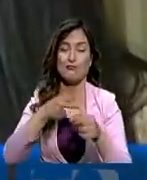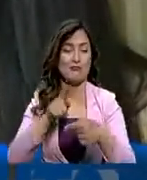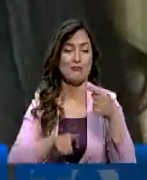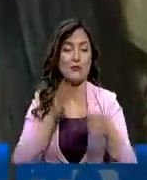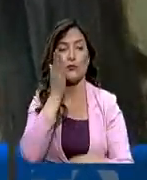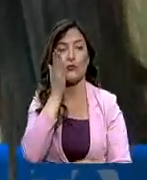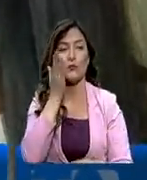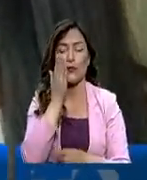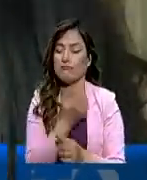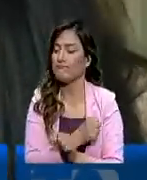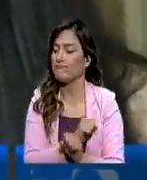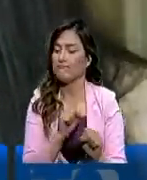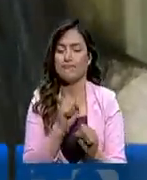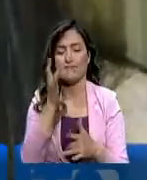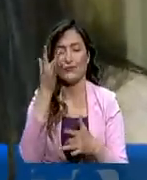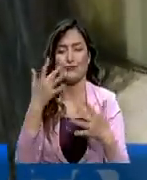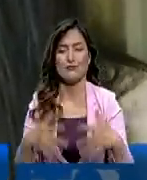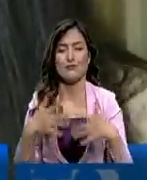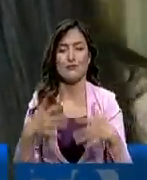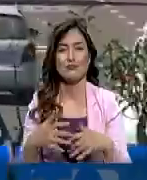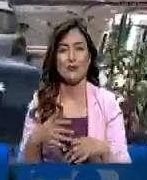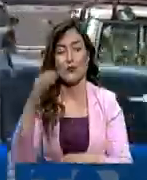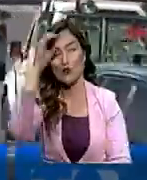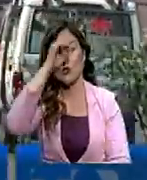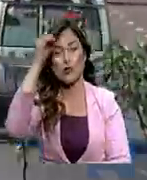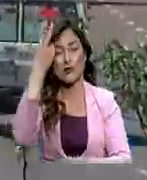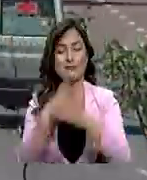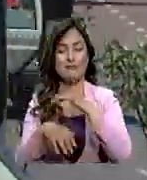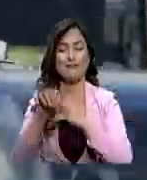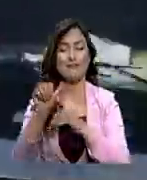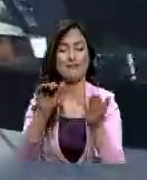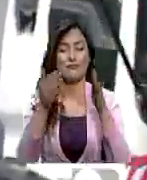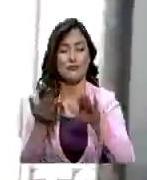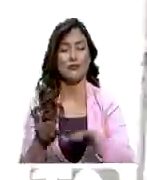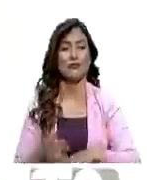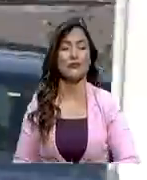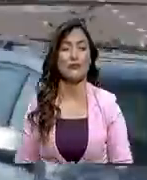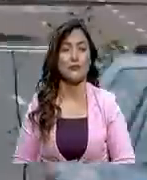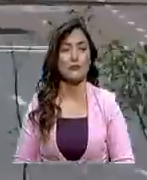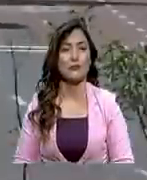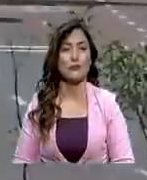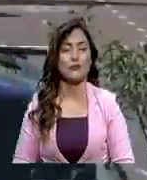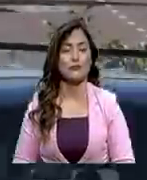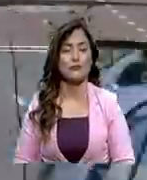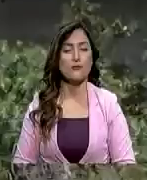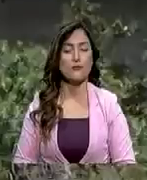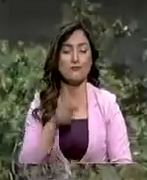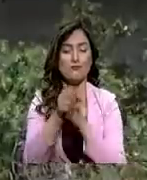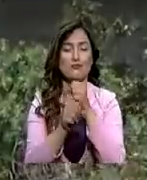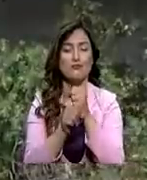no es imposible, ni siquiera sabe que su hija ha muerto. De lo que va del año, se han